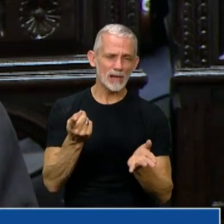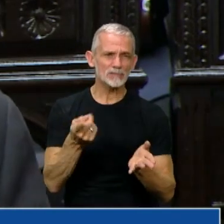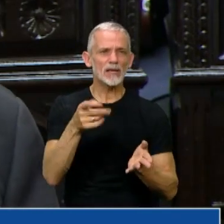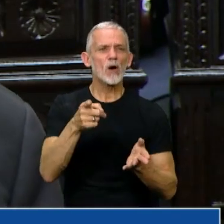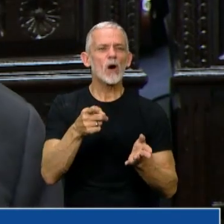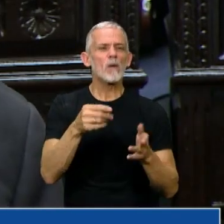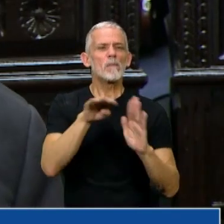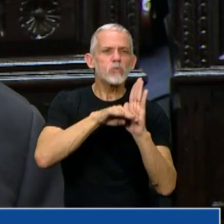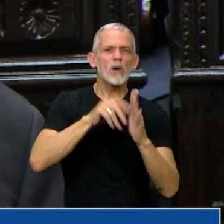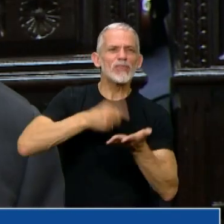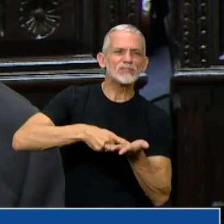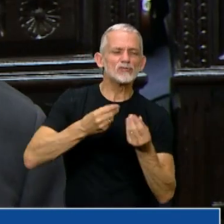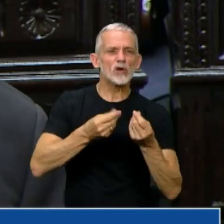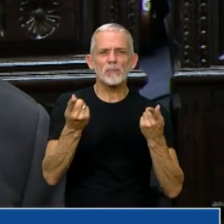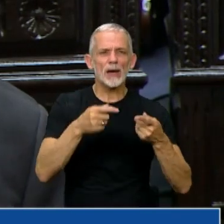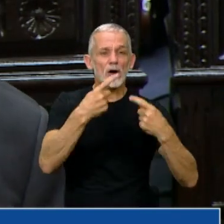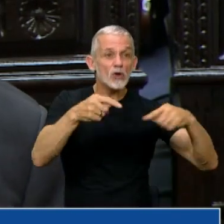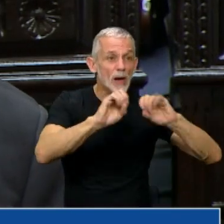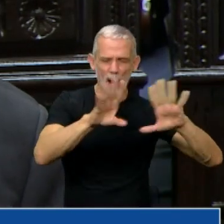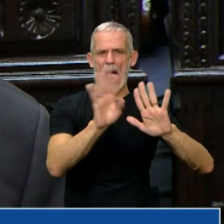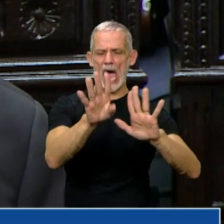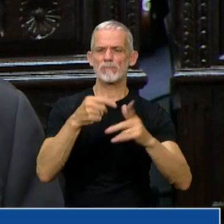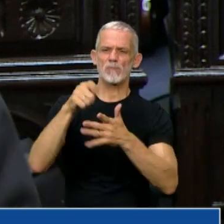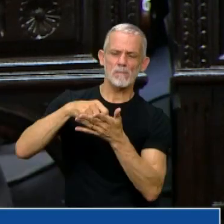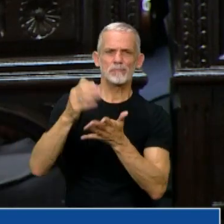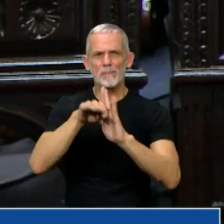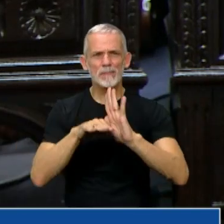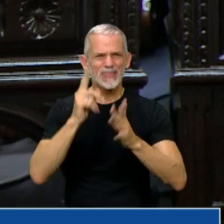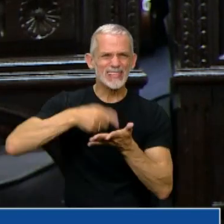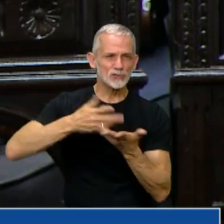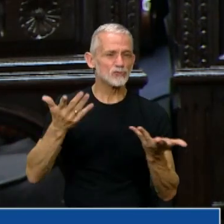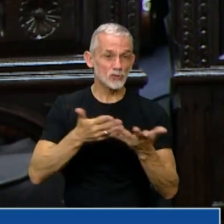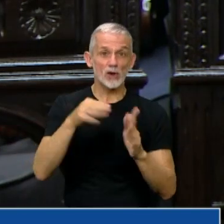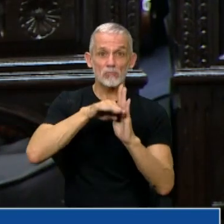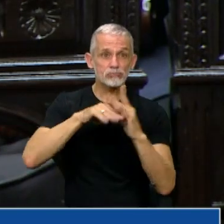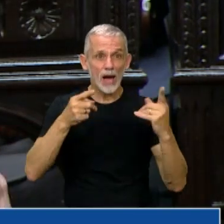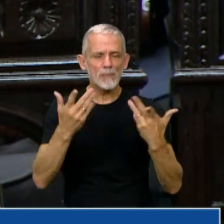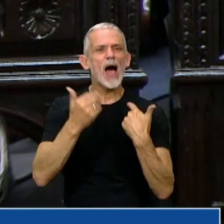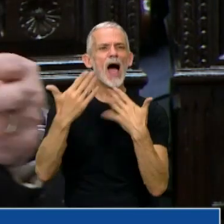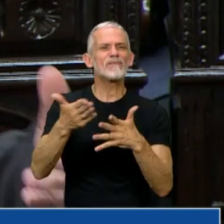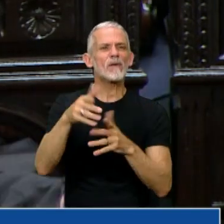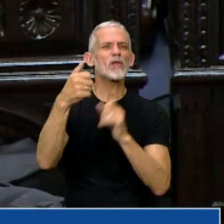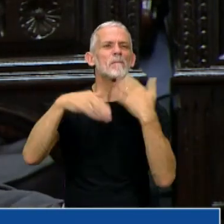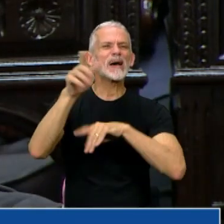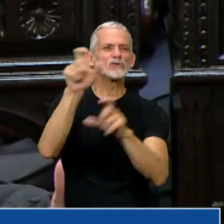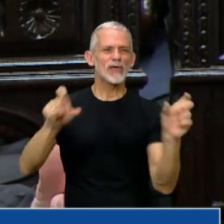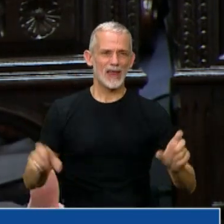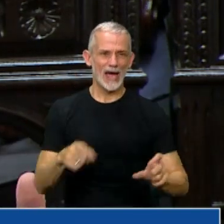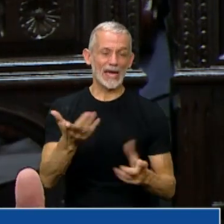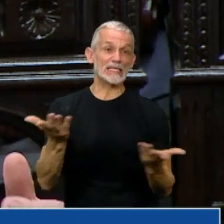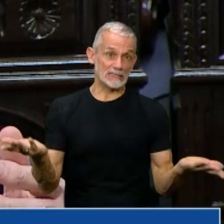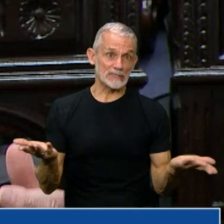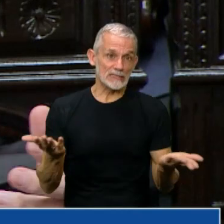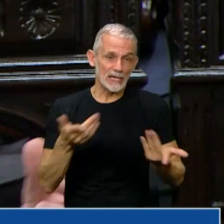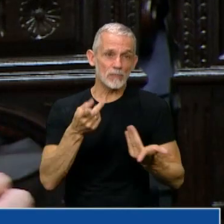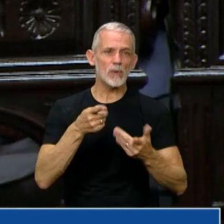es medidas que corrijan injusticias. Lo que hay que tomar es medidas que estén a favor de la mayoría y